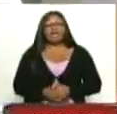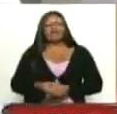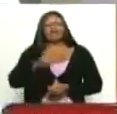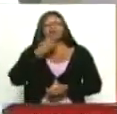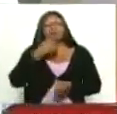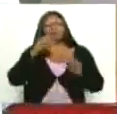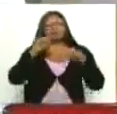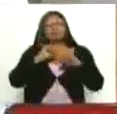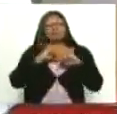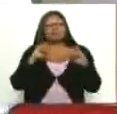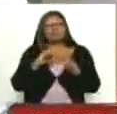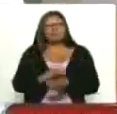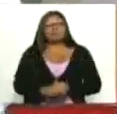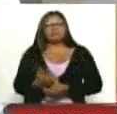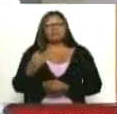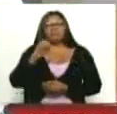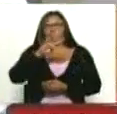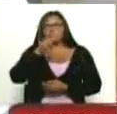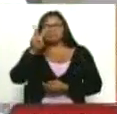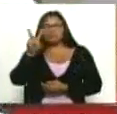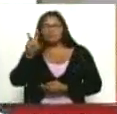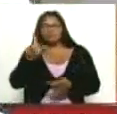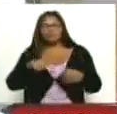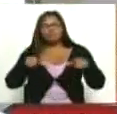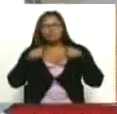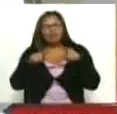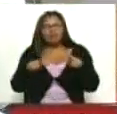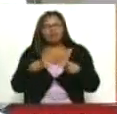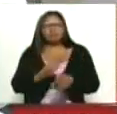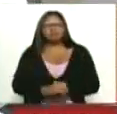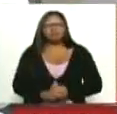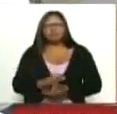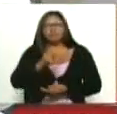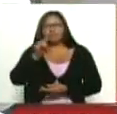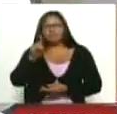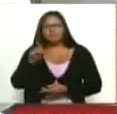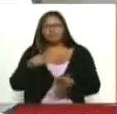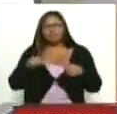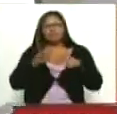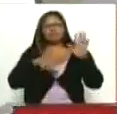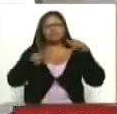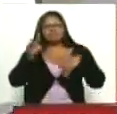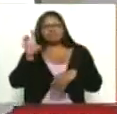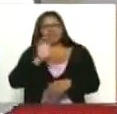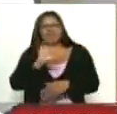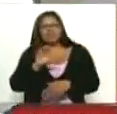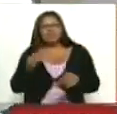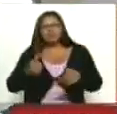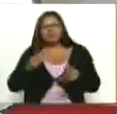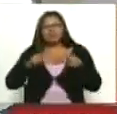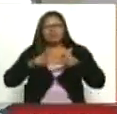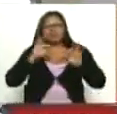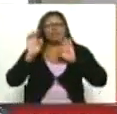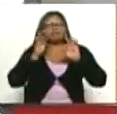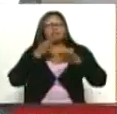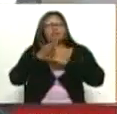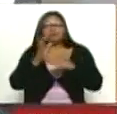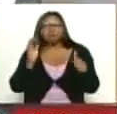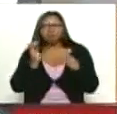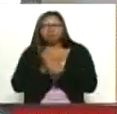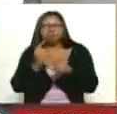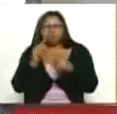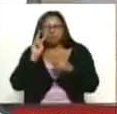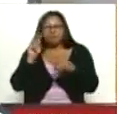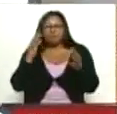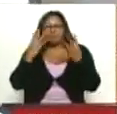tenemos 41 salas en los estados del país, 17 en Caracas, así que casi que a cualquier teatro que vayas te vas a conseguir